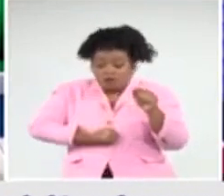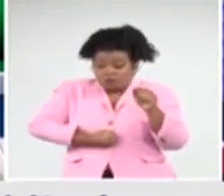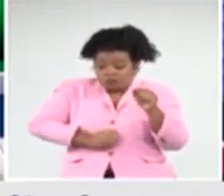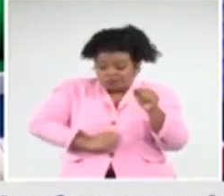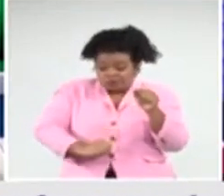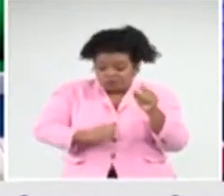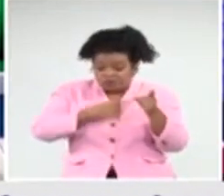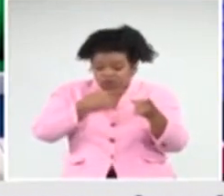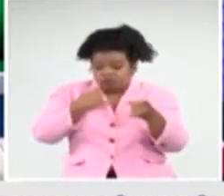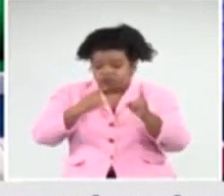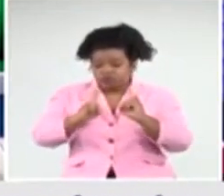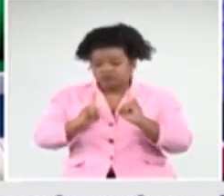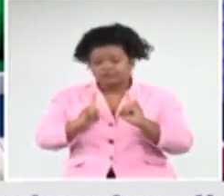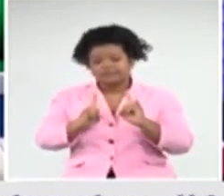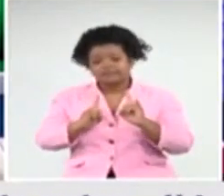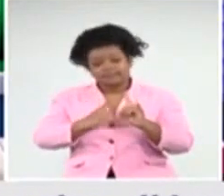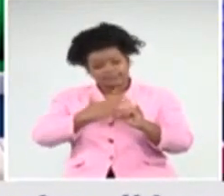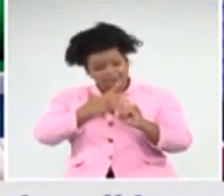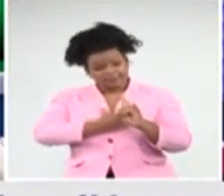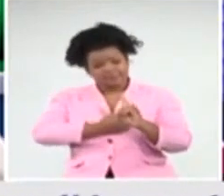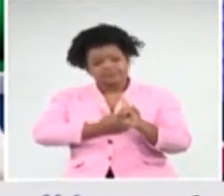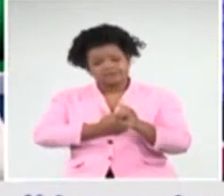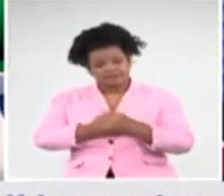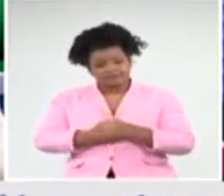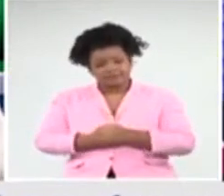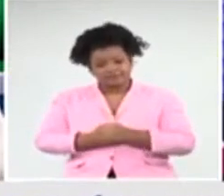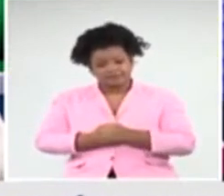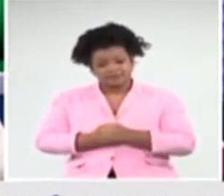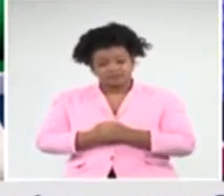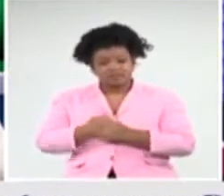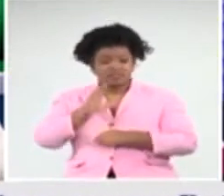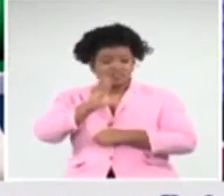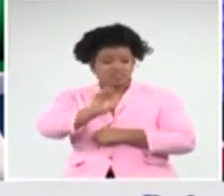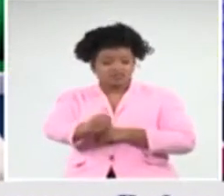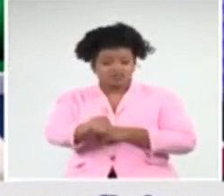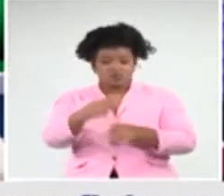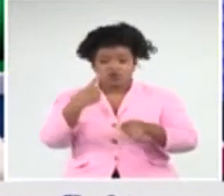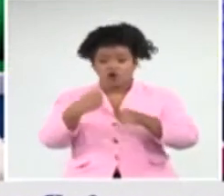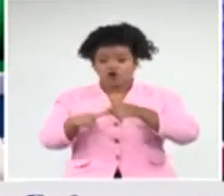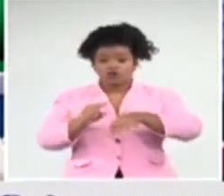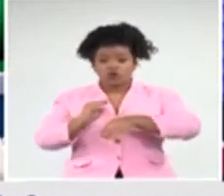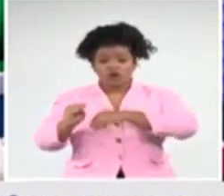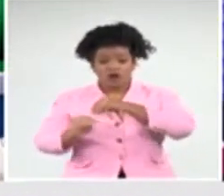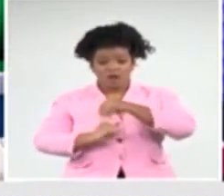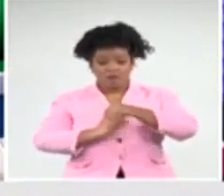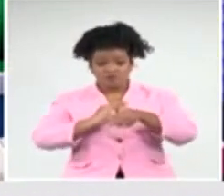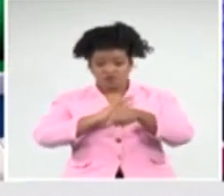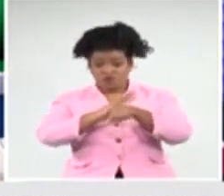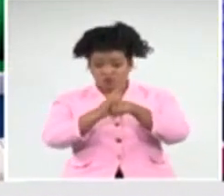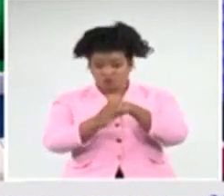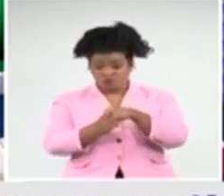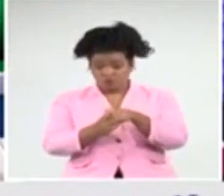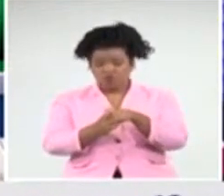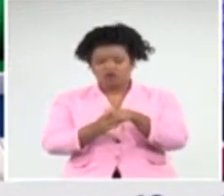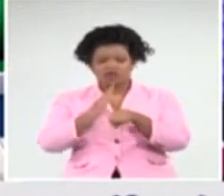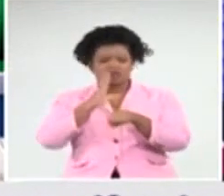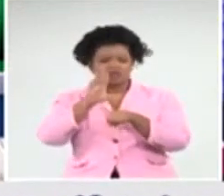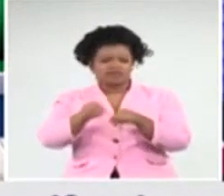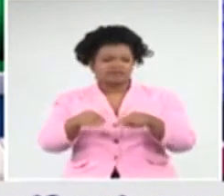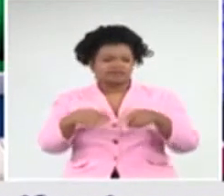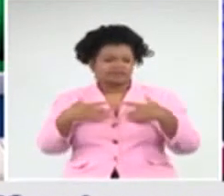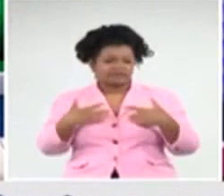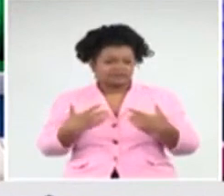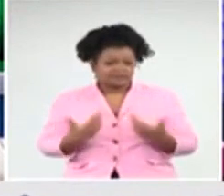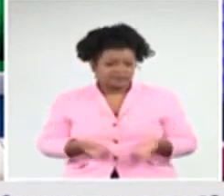diferente. Y tenemos que decir que es el otro cambio en el comportamiento de los fallecimientos,